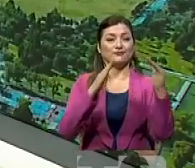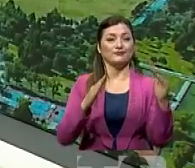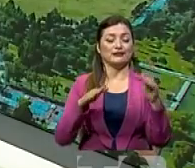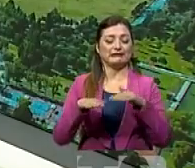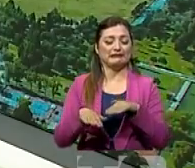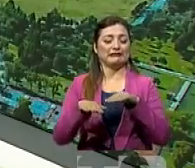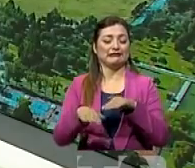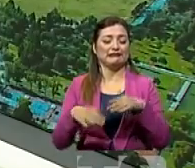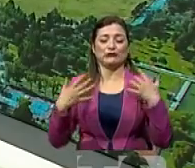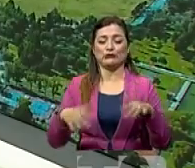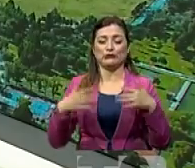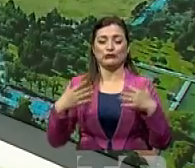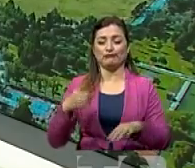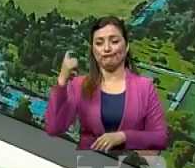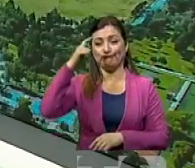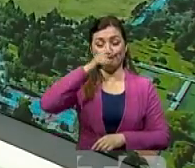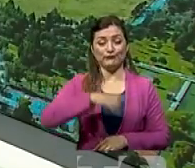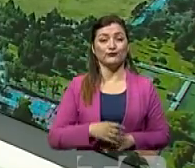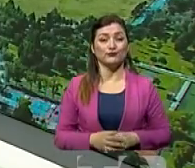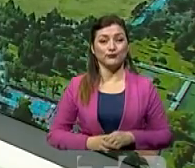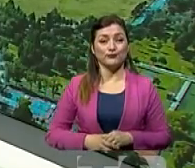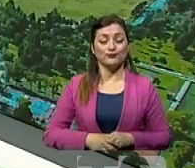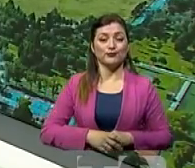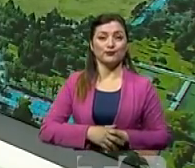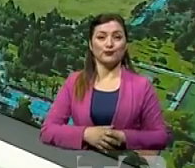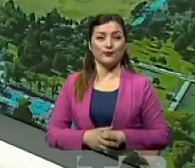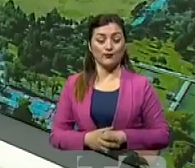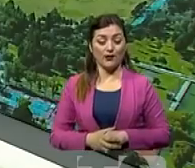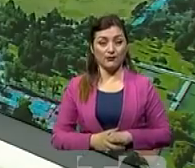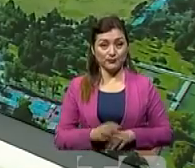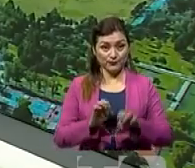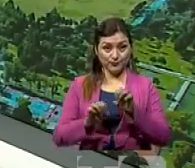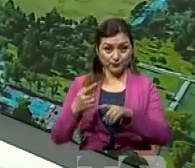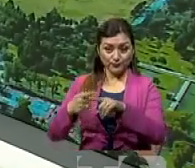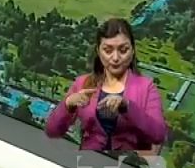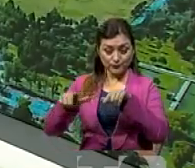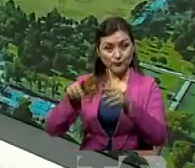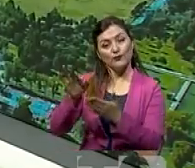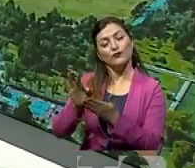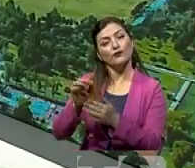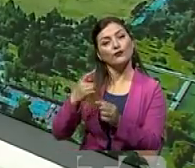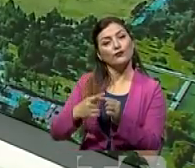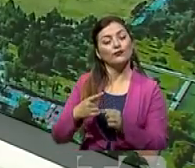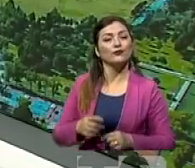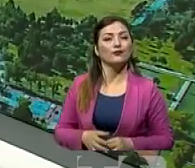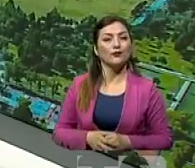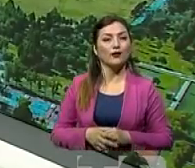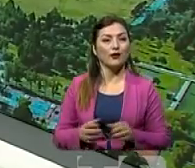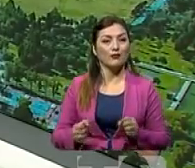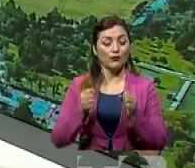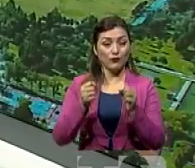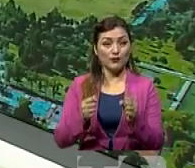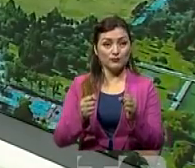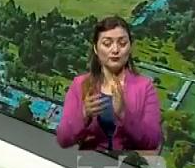congestión vehicular, y esto es lo que sienten los vecinos, lo que justamente han identificado en algunas zonas de la capital. La carga vehicular ha aumentado. Bueno,